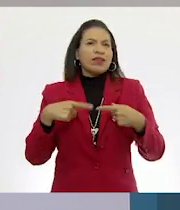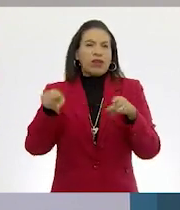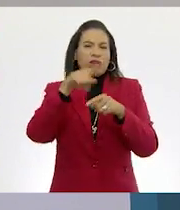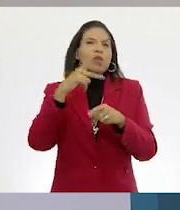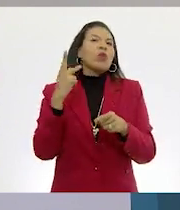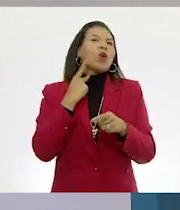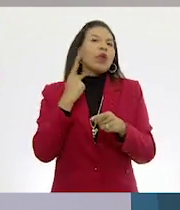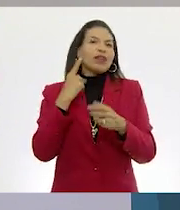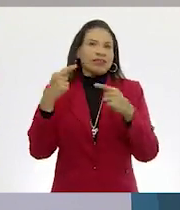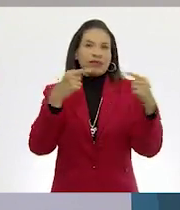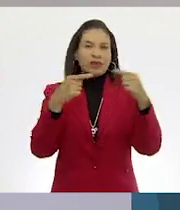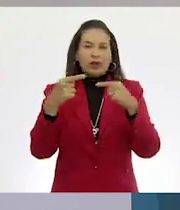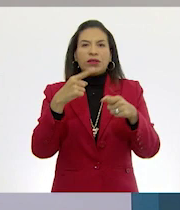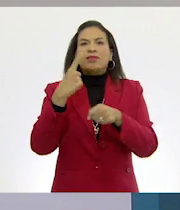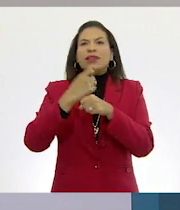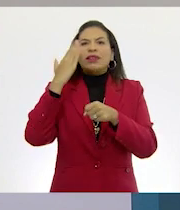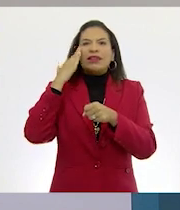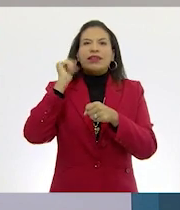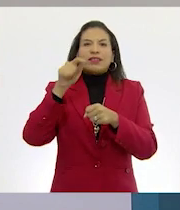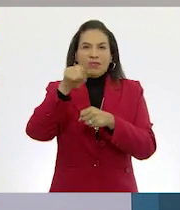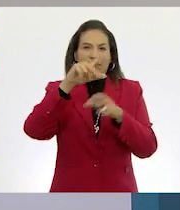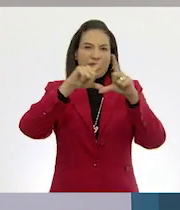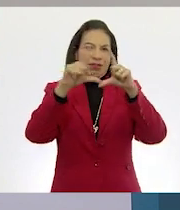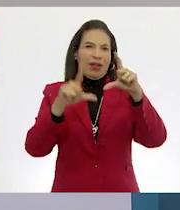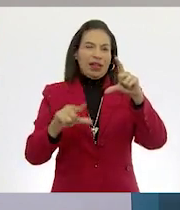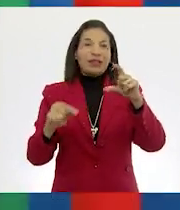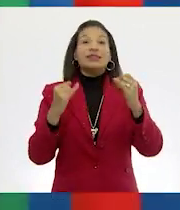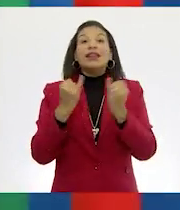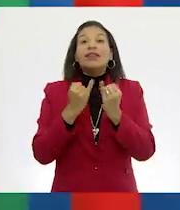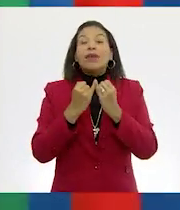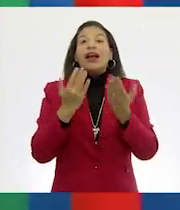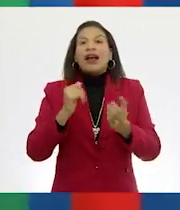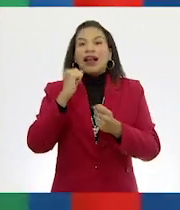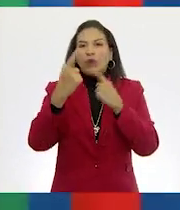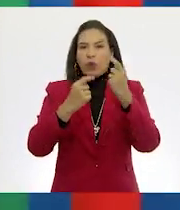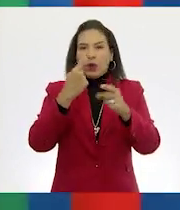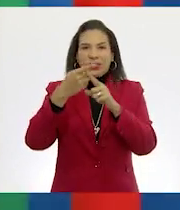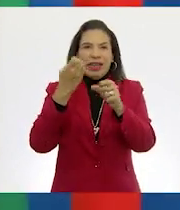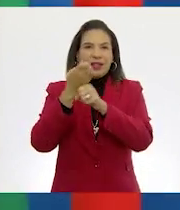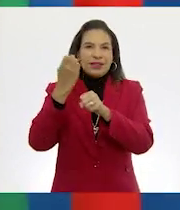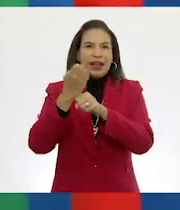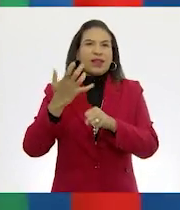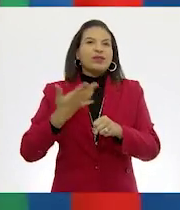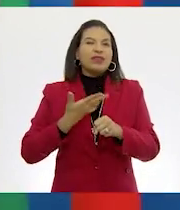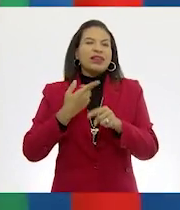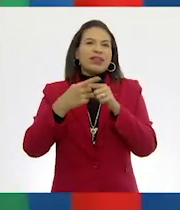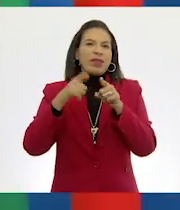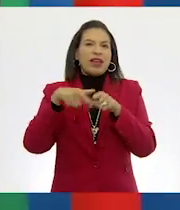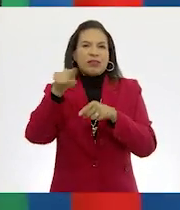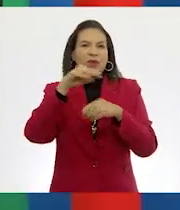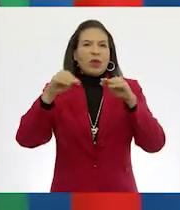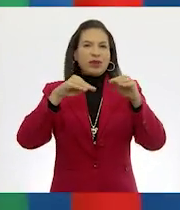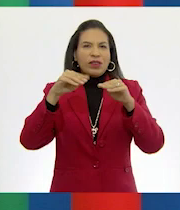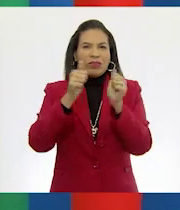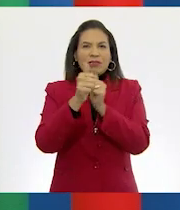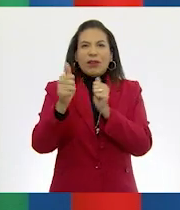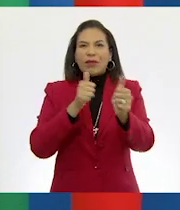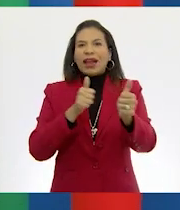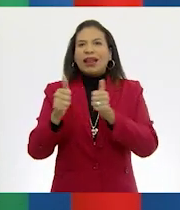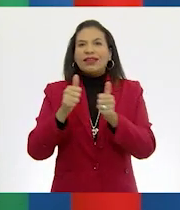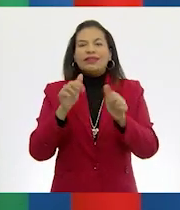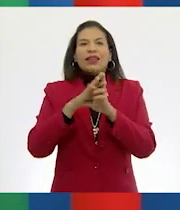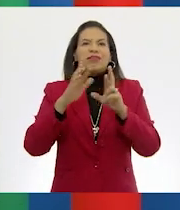clase política, los principales del país. Además, algunos estados habían pasado por movimientos separatistas